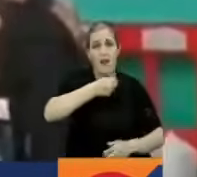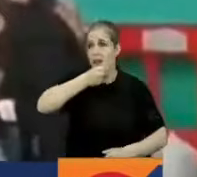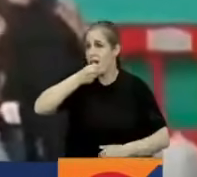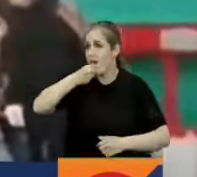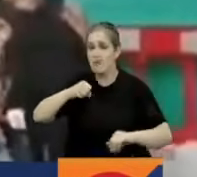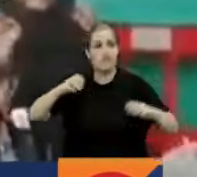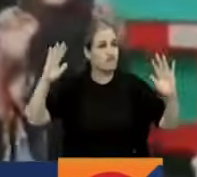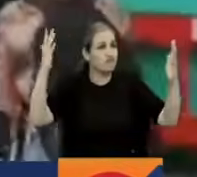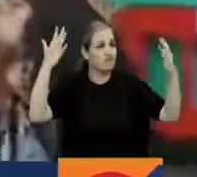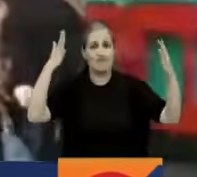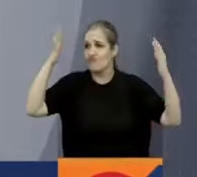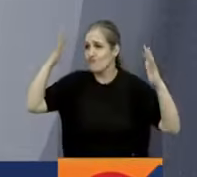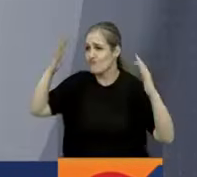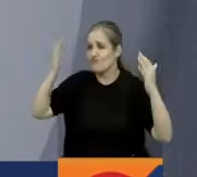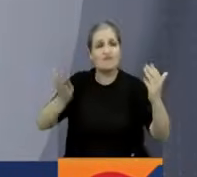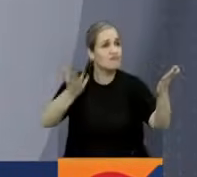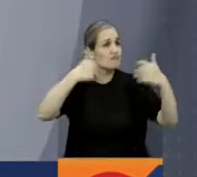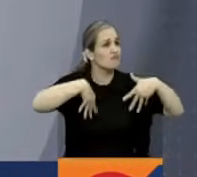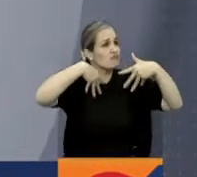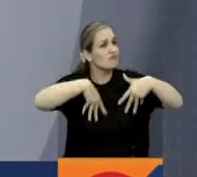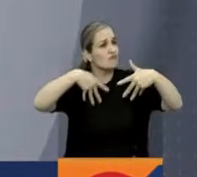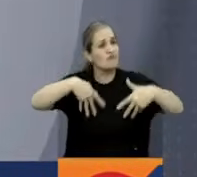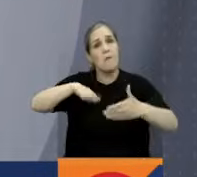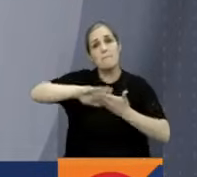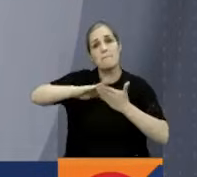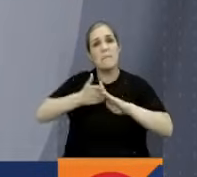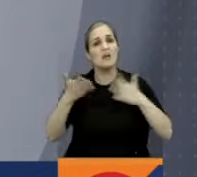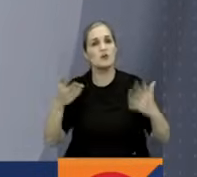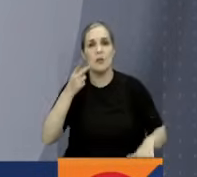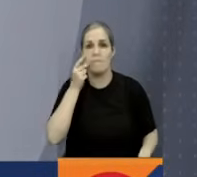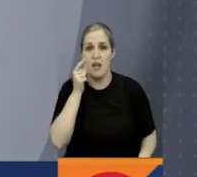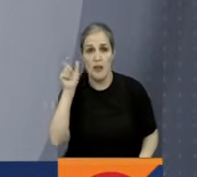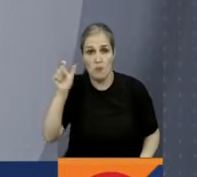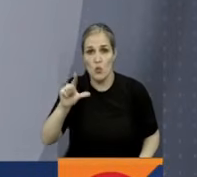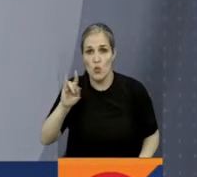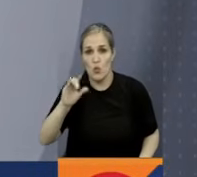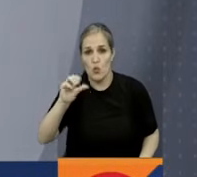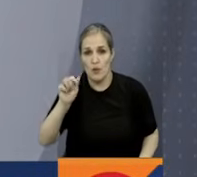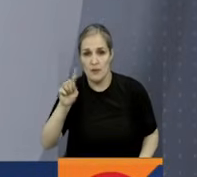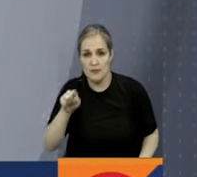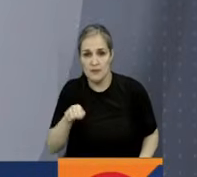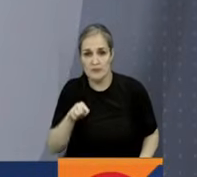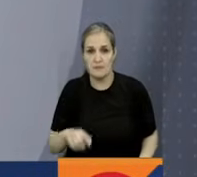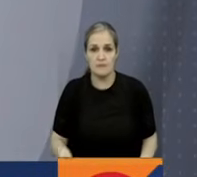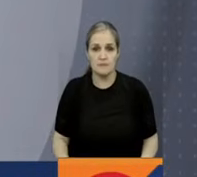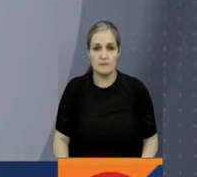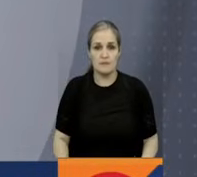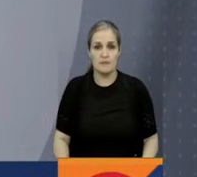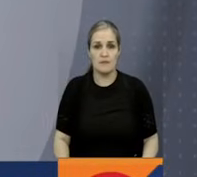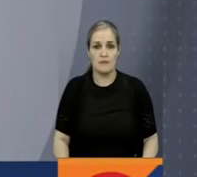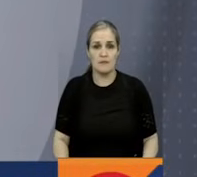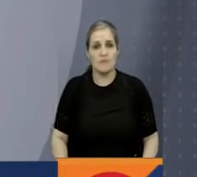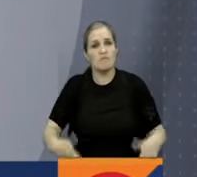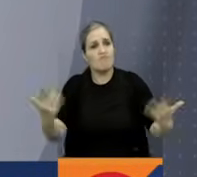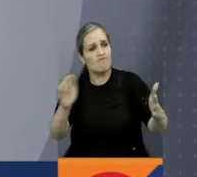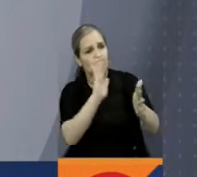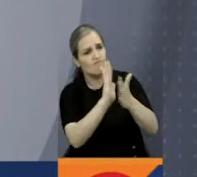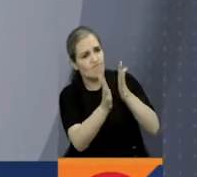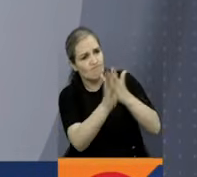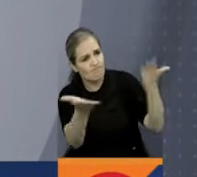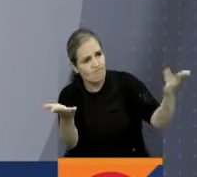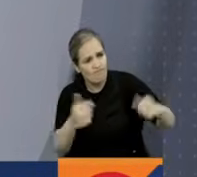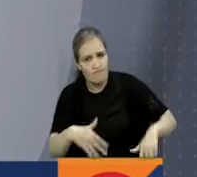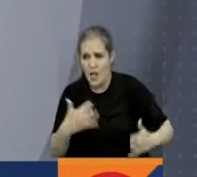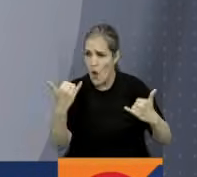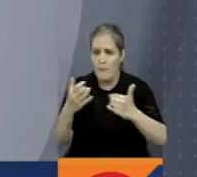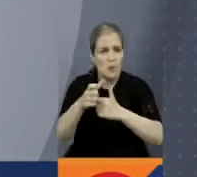pedagogía hacía el llamado a la protesta pacífica en las calles de Pereira. El déficit de impuestos que le quitó a los ricos a la clase media y a los